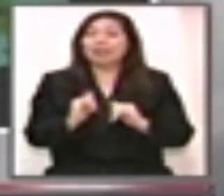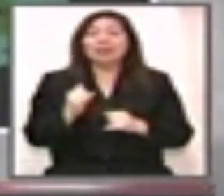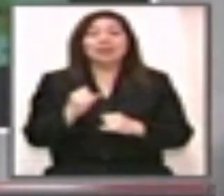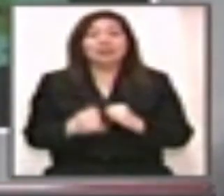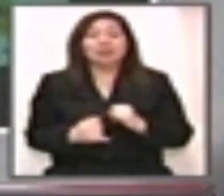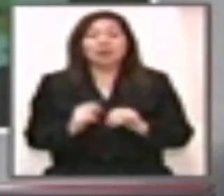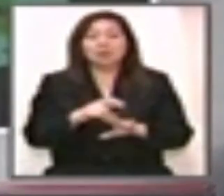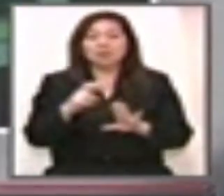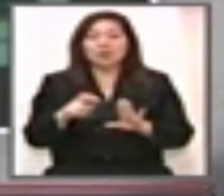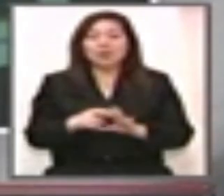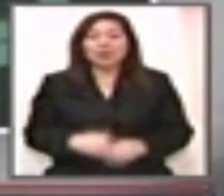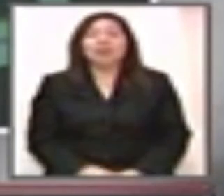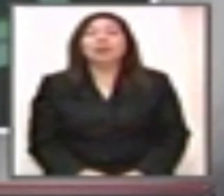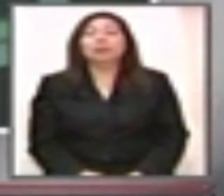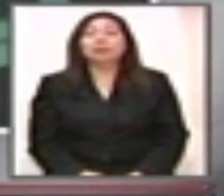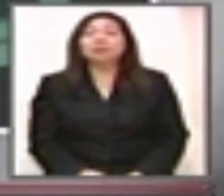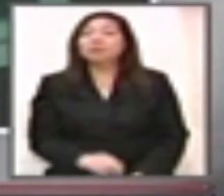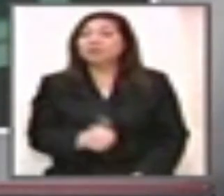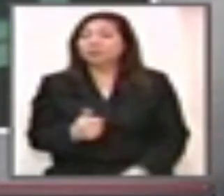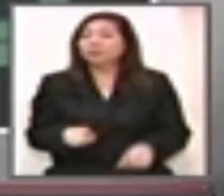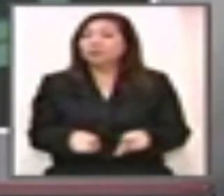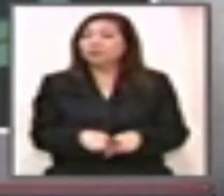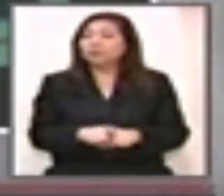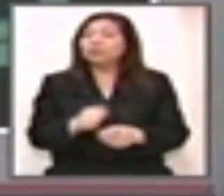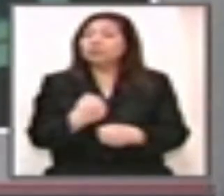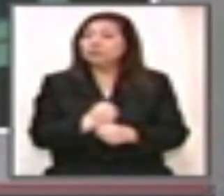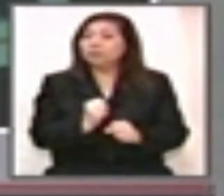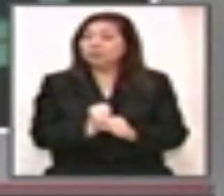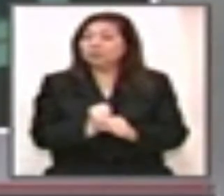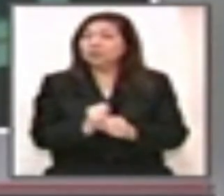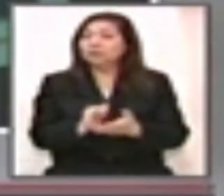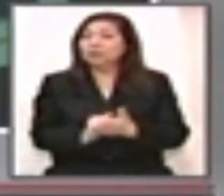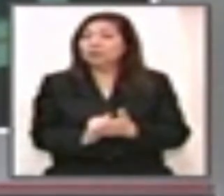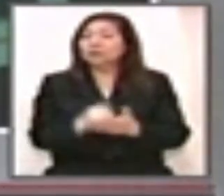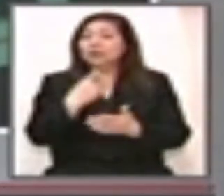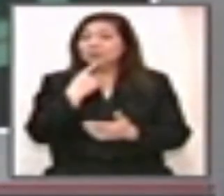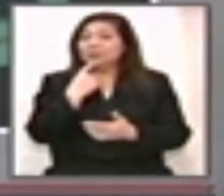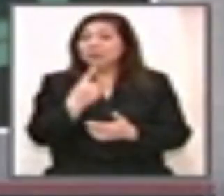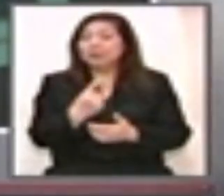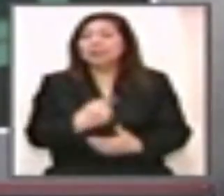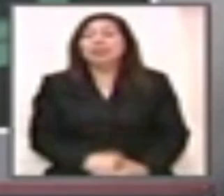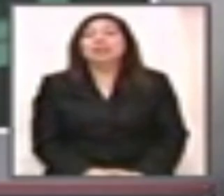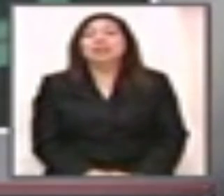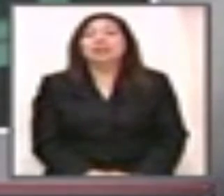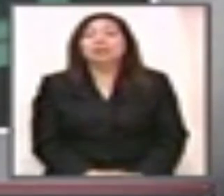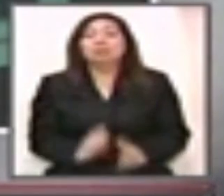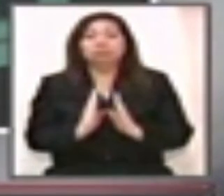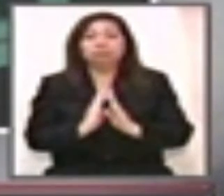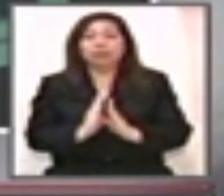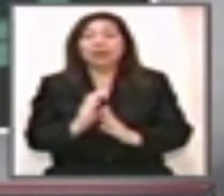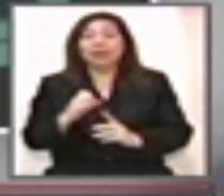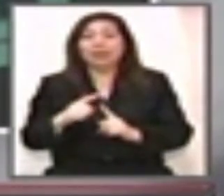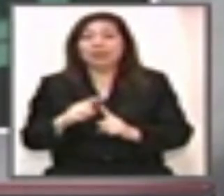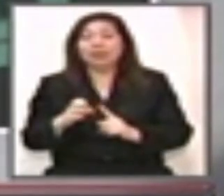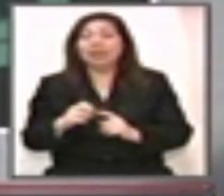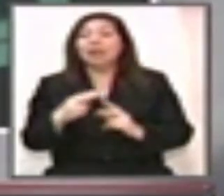culminados los proyectos. En la siguiente, también otras obras de infraestructura que merecen ser mencionadas. Está el malecón de Puerto Eten